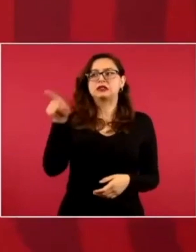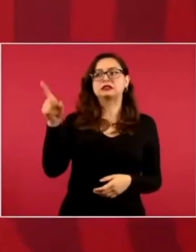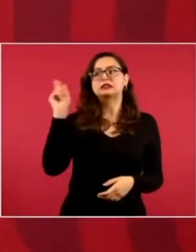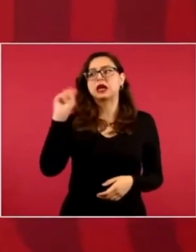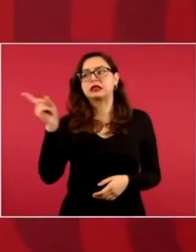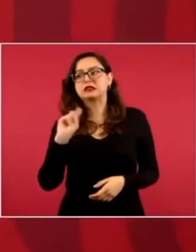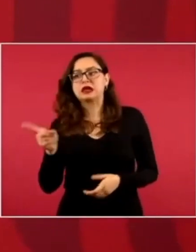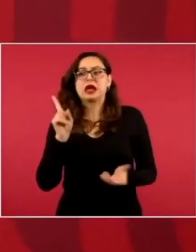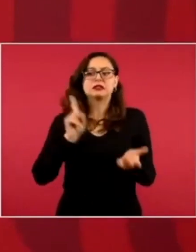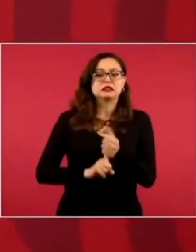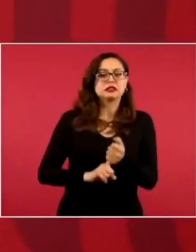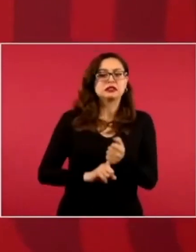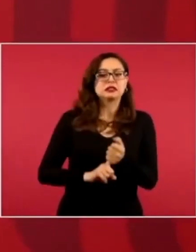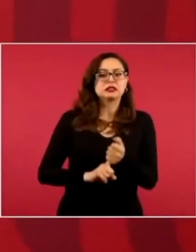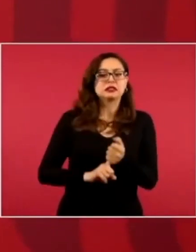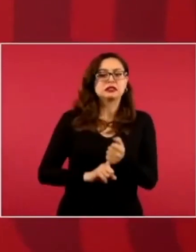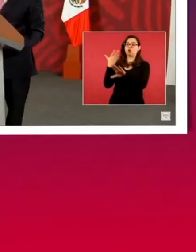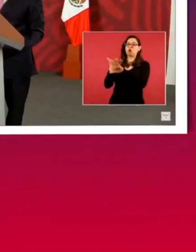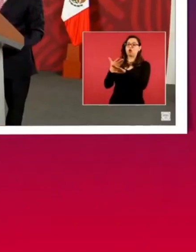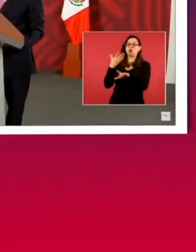No.